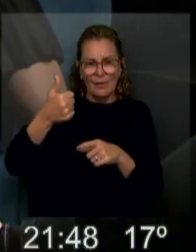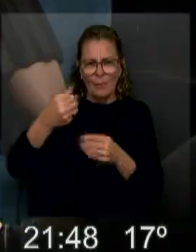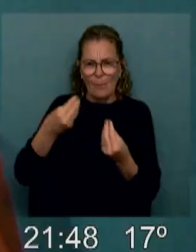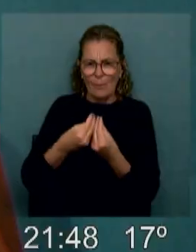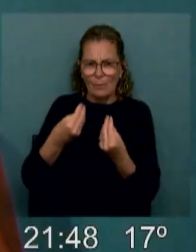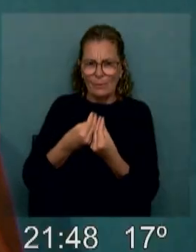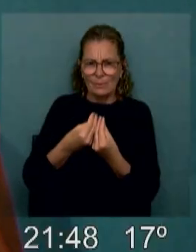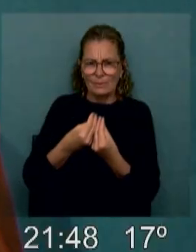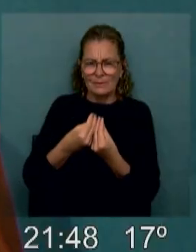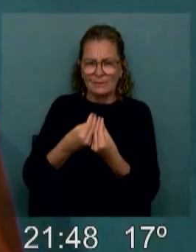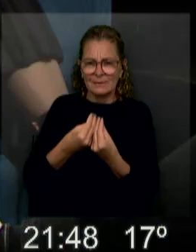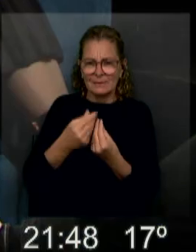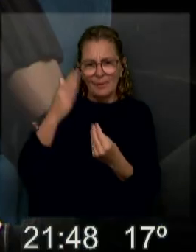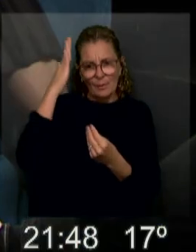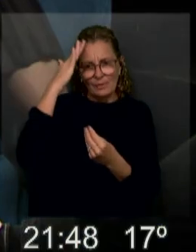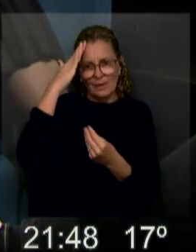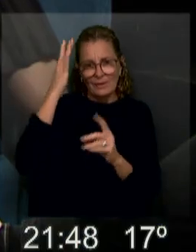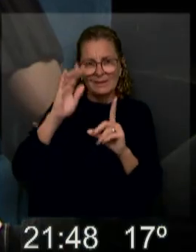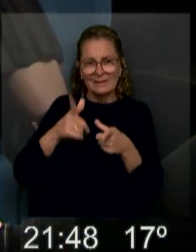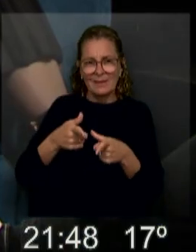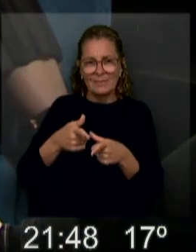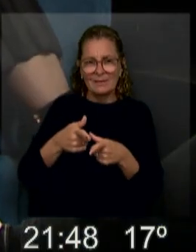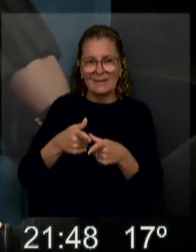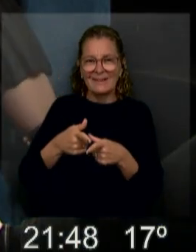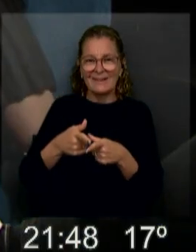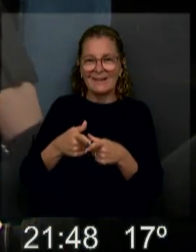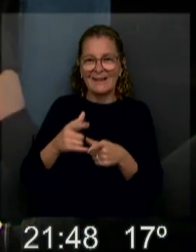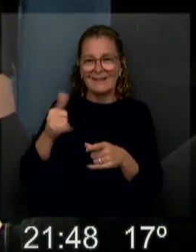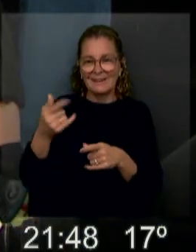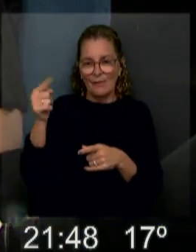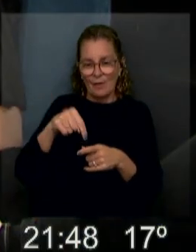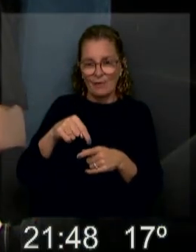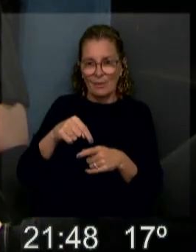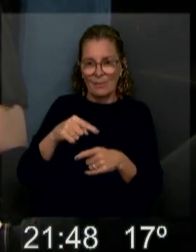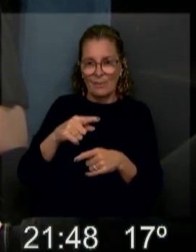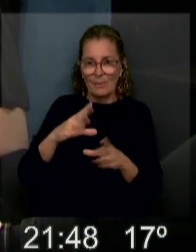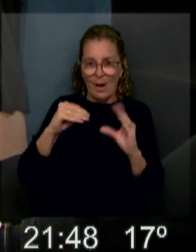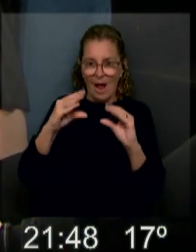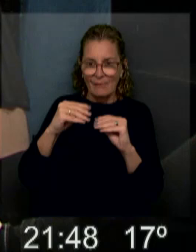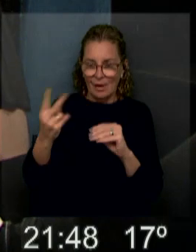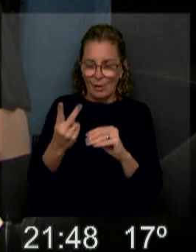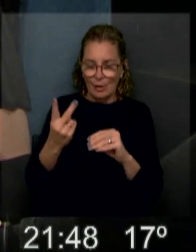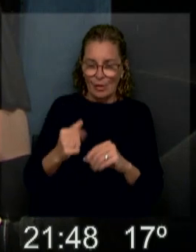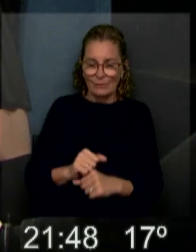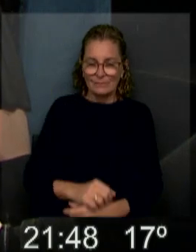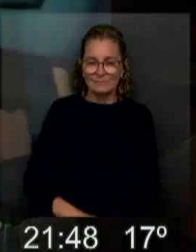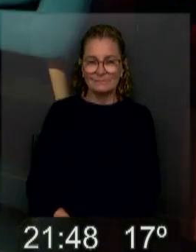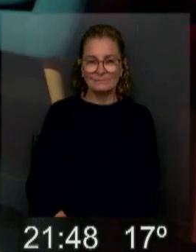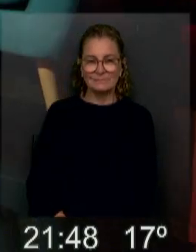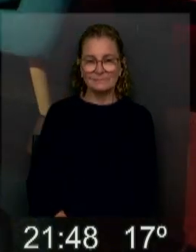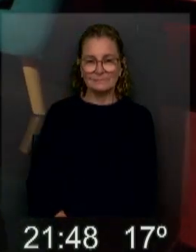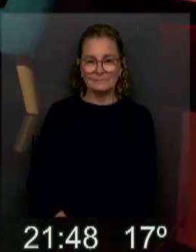eso. Queremos saber de eso. San Sebastián, los Oscar, todo. Ya venimos, en un ratito seguimos conversando con los hermanos Láser.